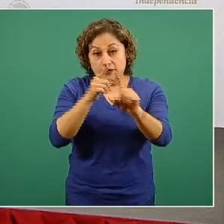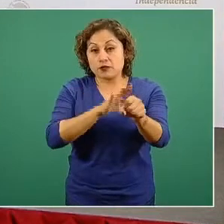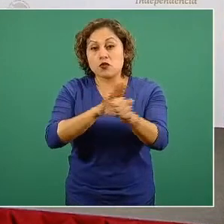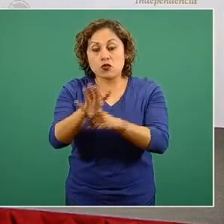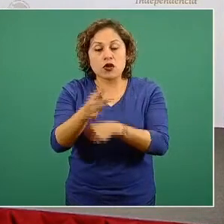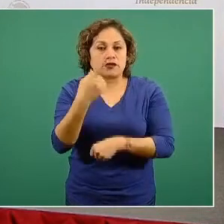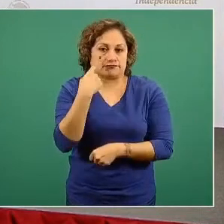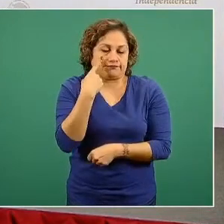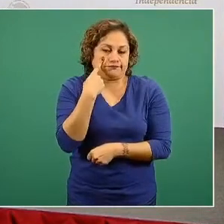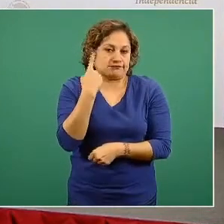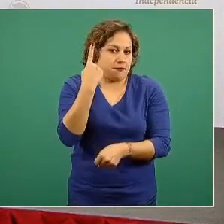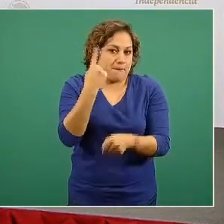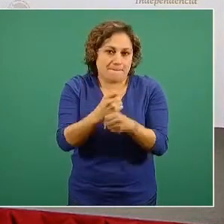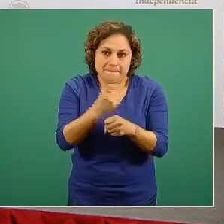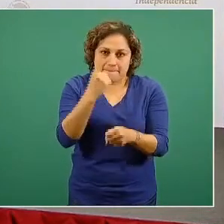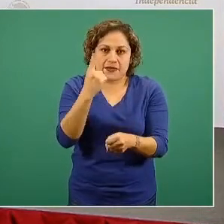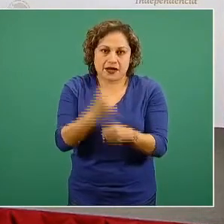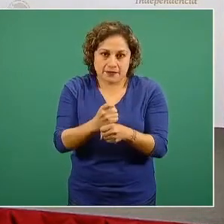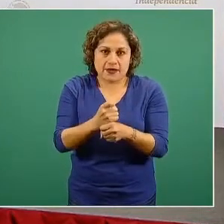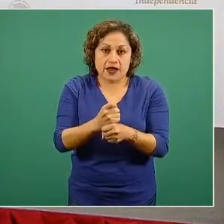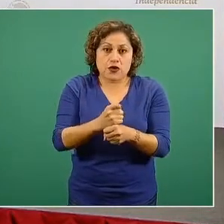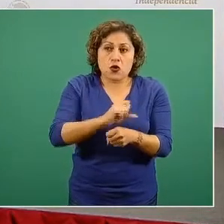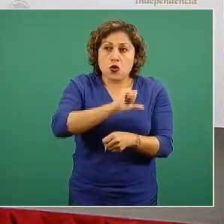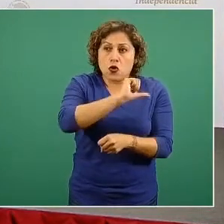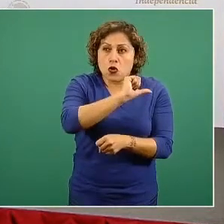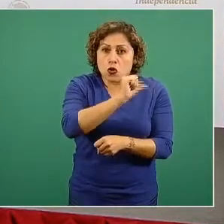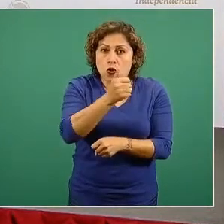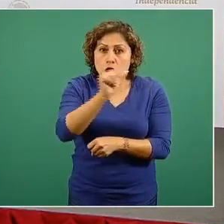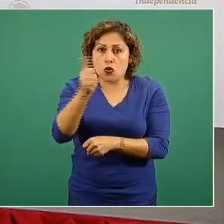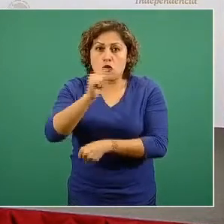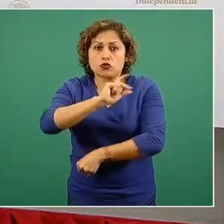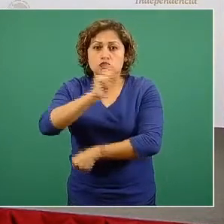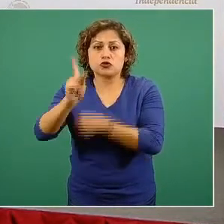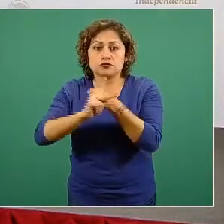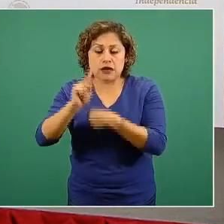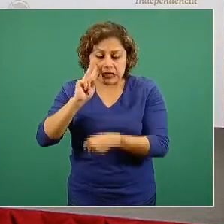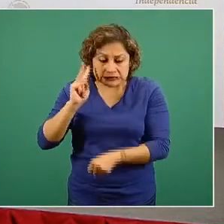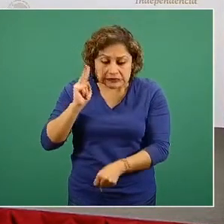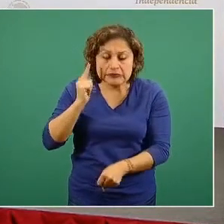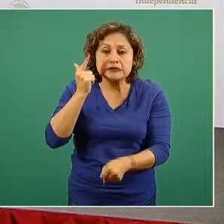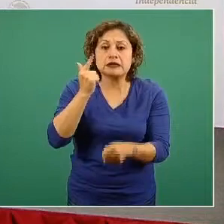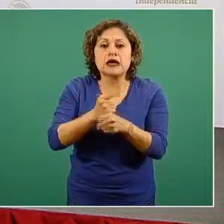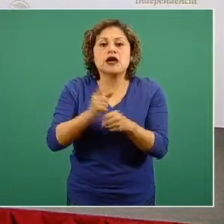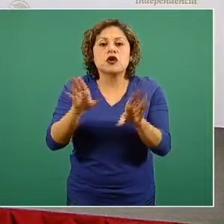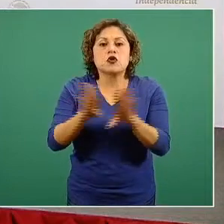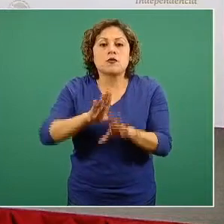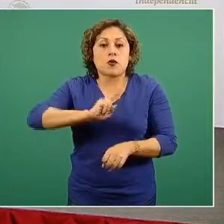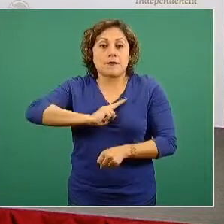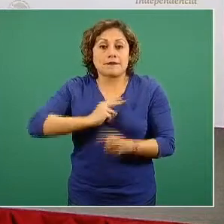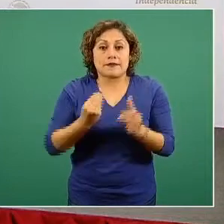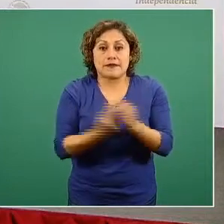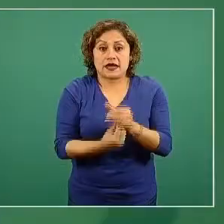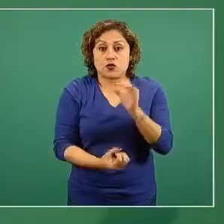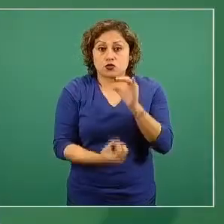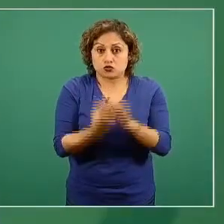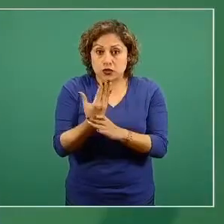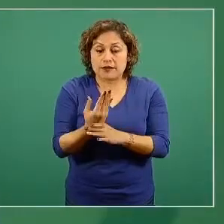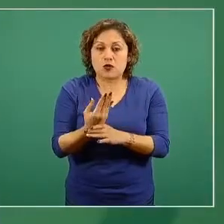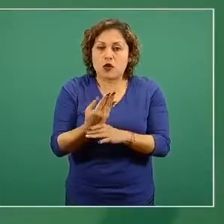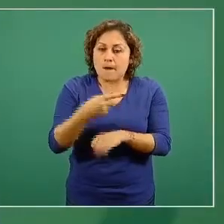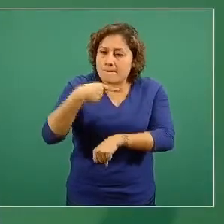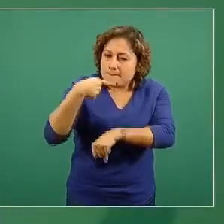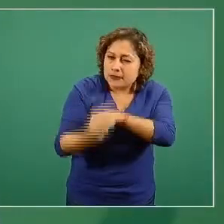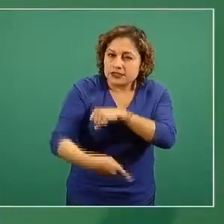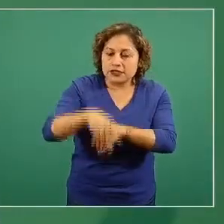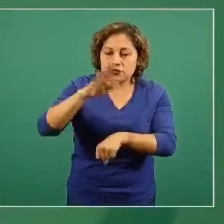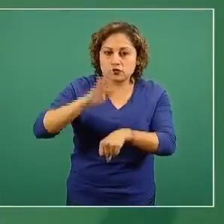de estos es precisamente poder saber si la nueva variante tendría un comportamiento más agresivo. Y con más agresivo precisamente